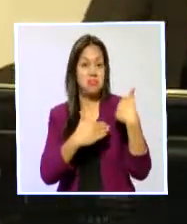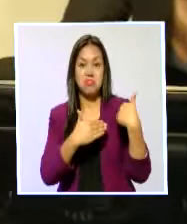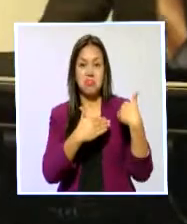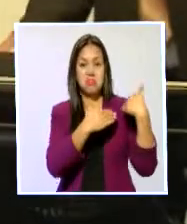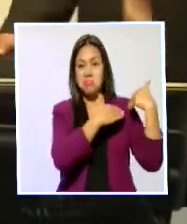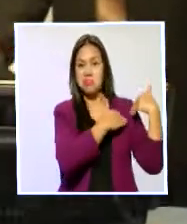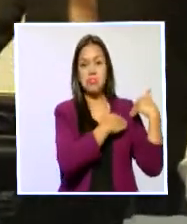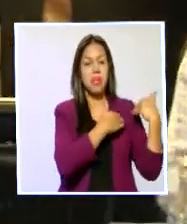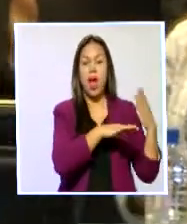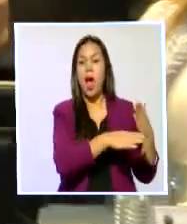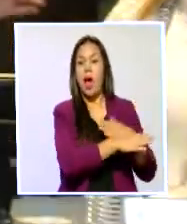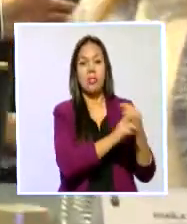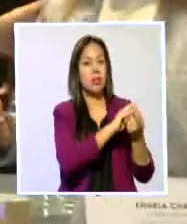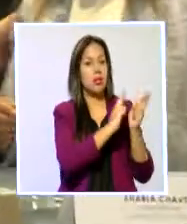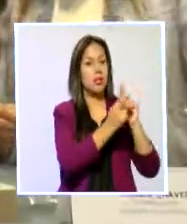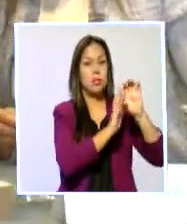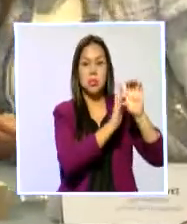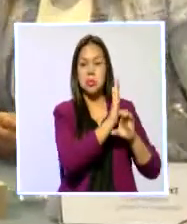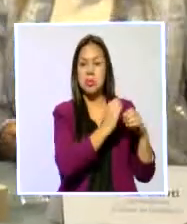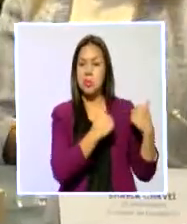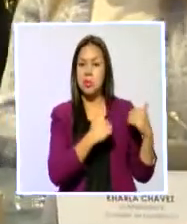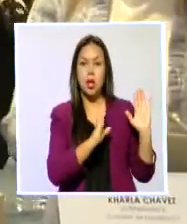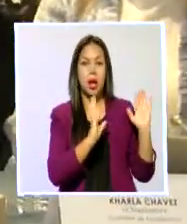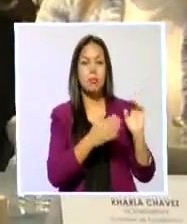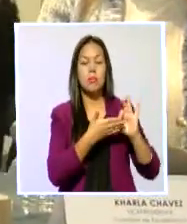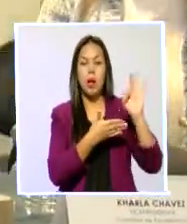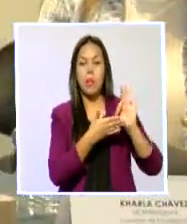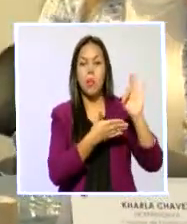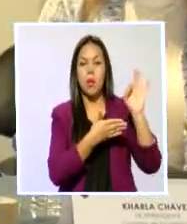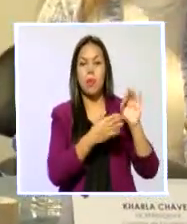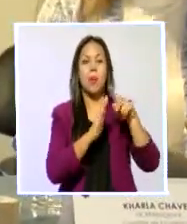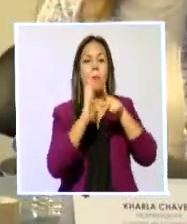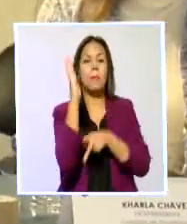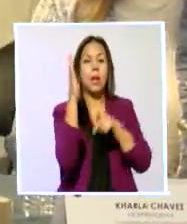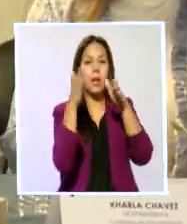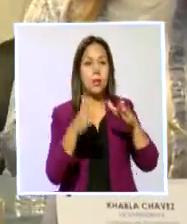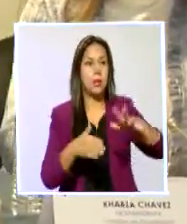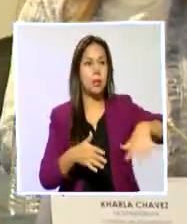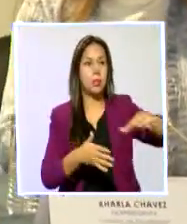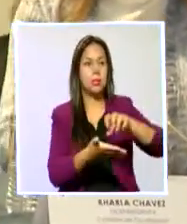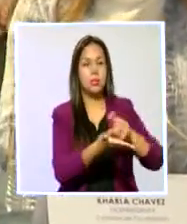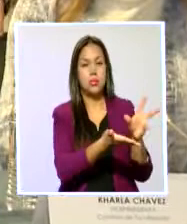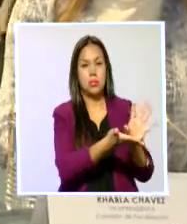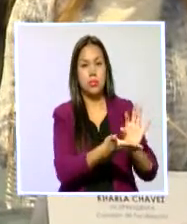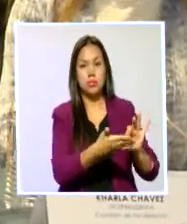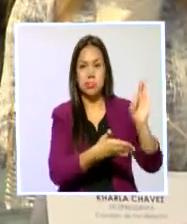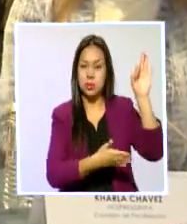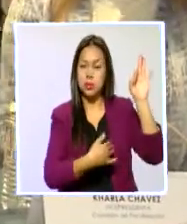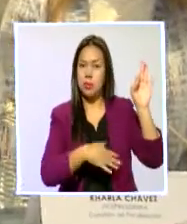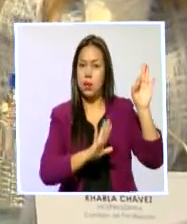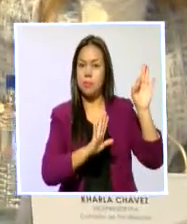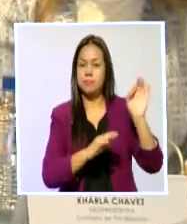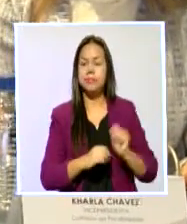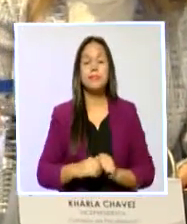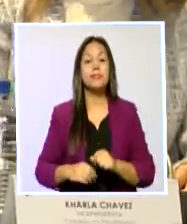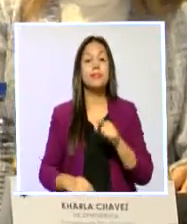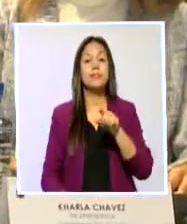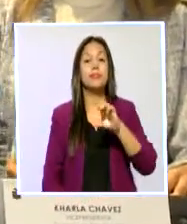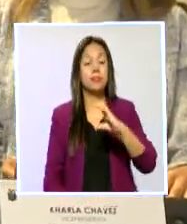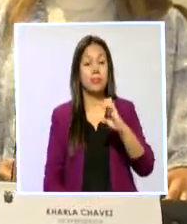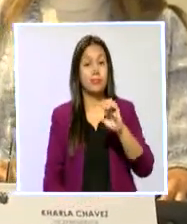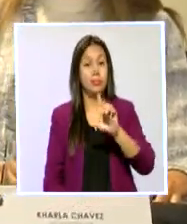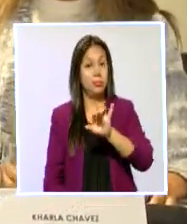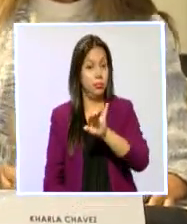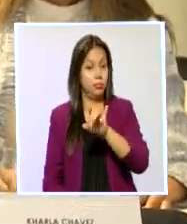enmiendas constitucionales que fueron precisamente aprobadas por el Parlamento ecuatoriano. Pablo Celi indicó que entre